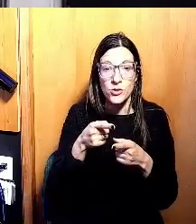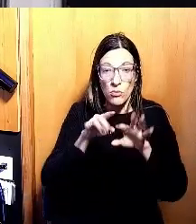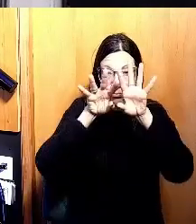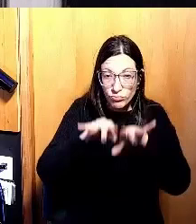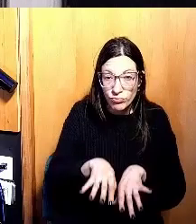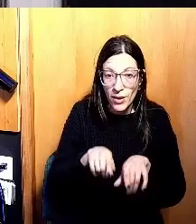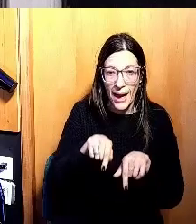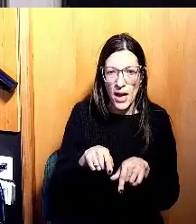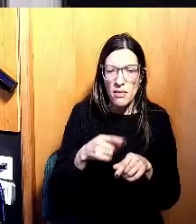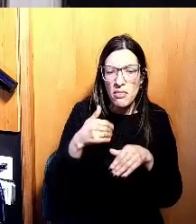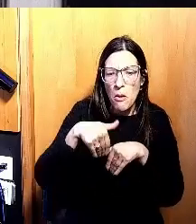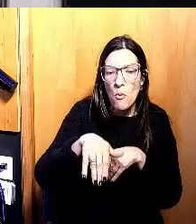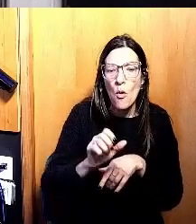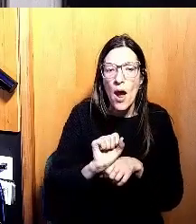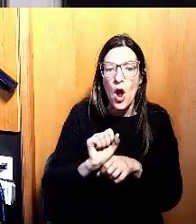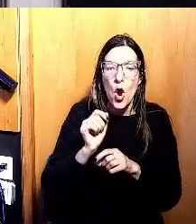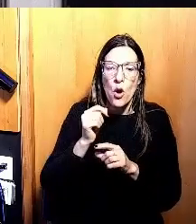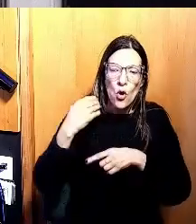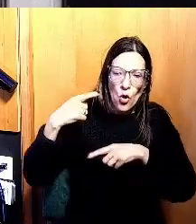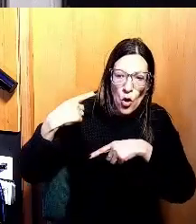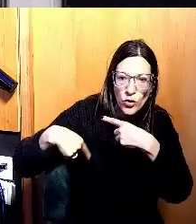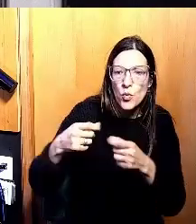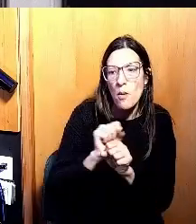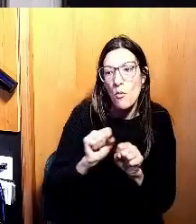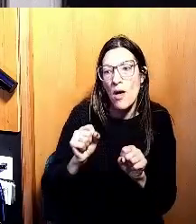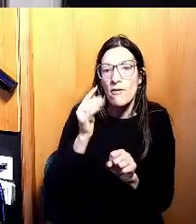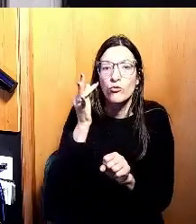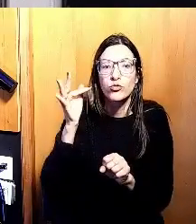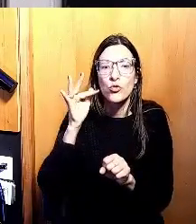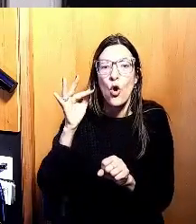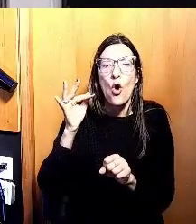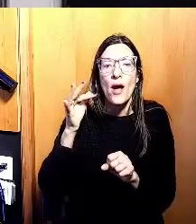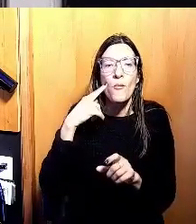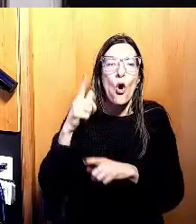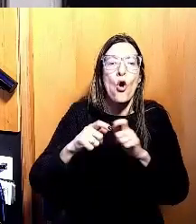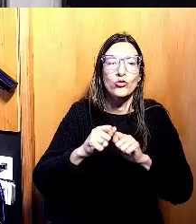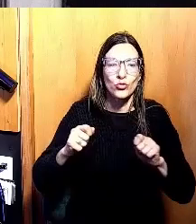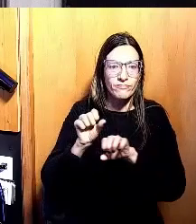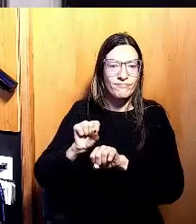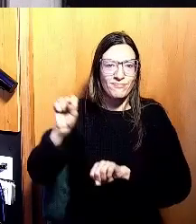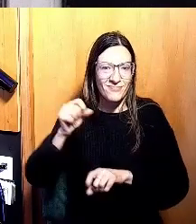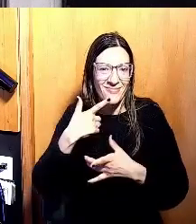salen muchas tesis y inclusive muchas consultas que a nosotros